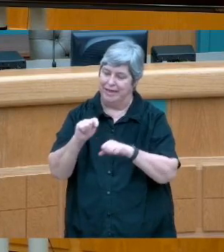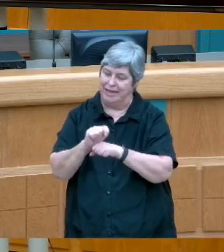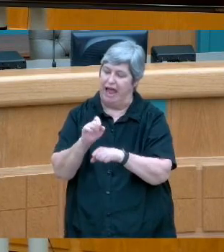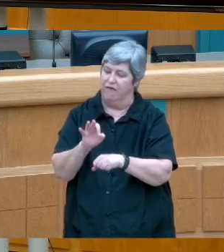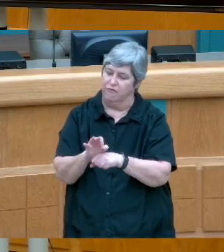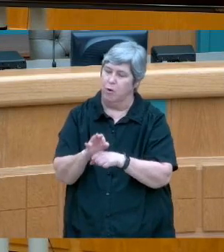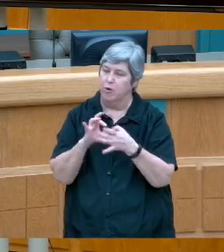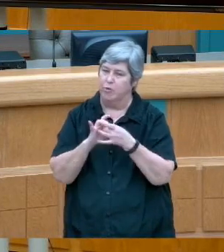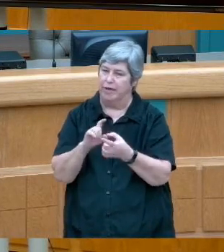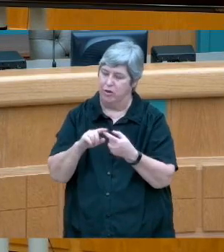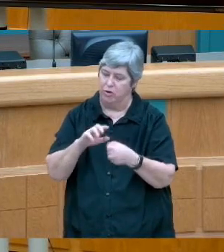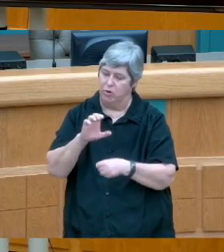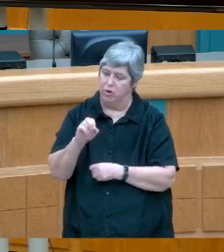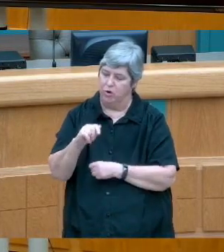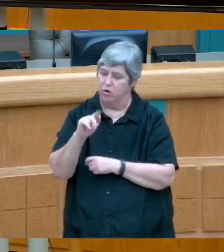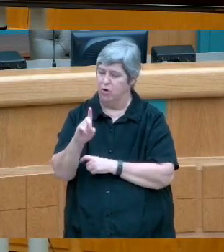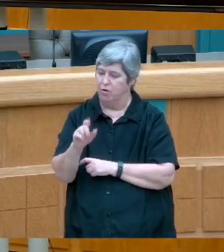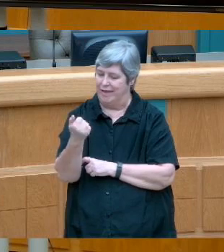on COVID-19.